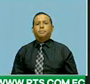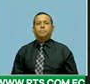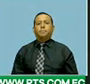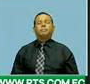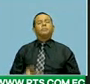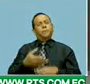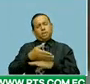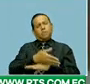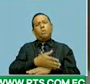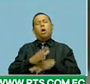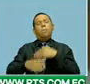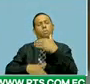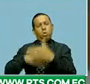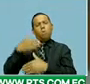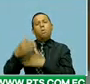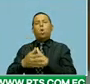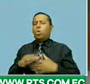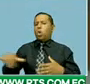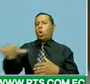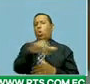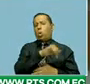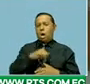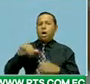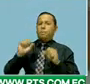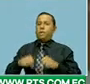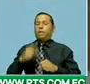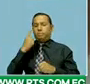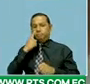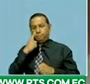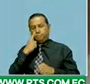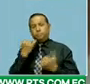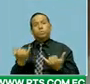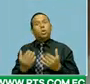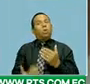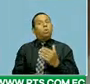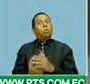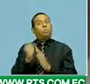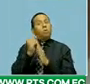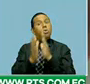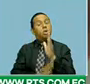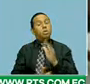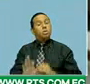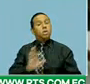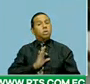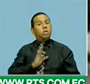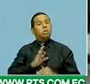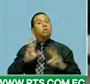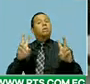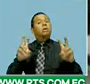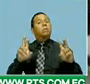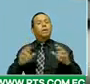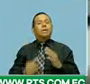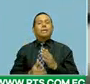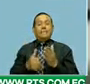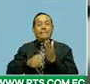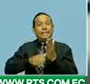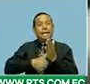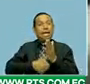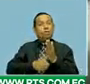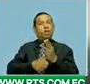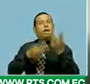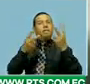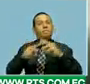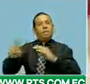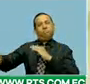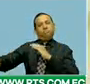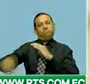base digital entre otros de los proyectos tecnológicos al que el ecuador aspira es la transición a la cédula digital que según las